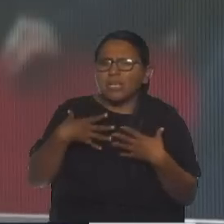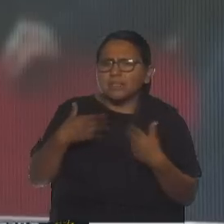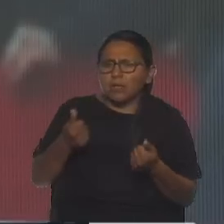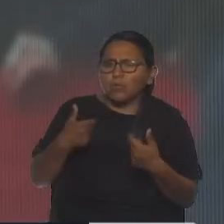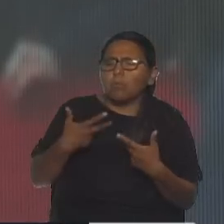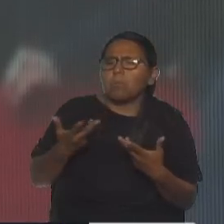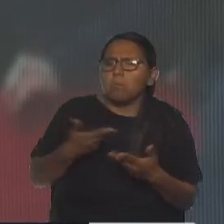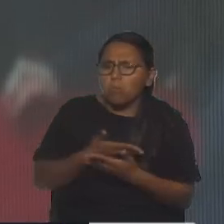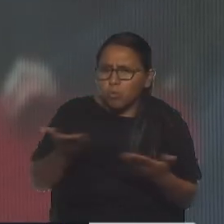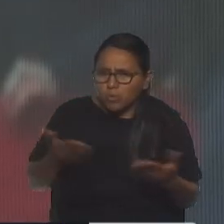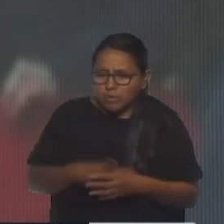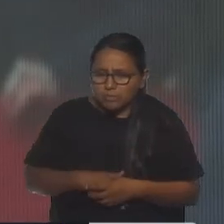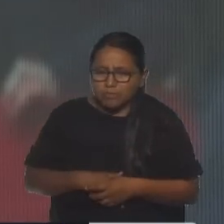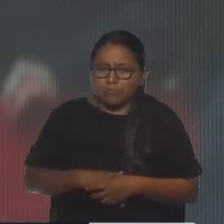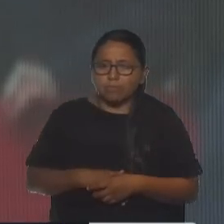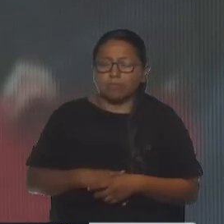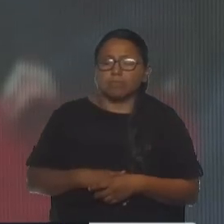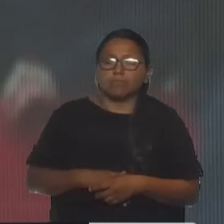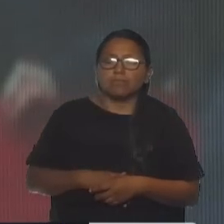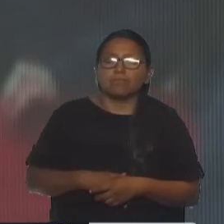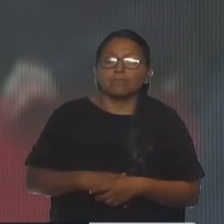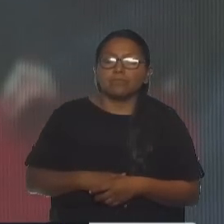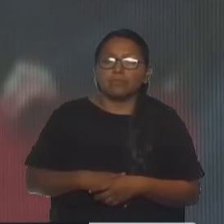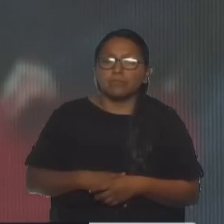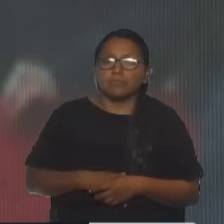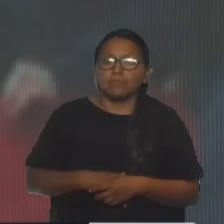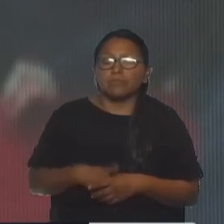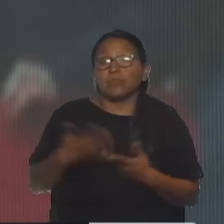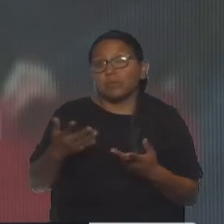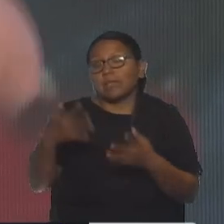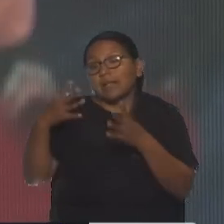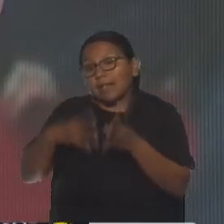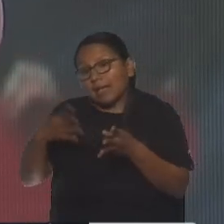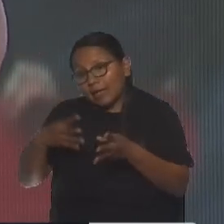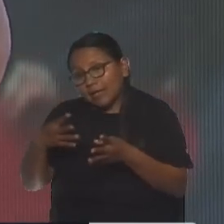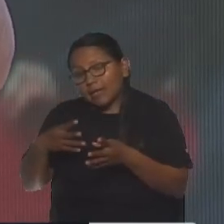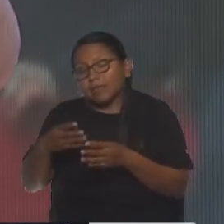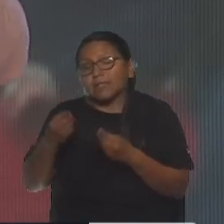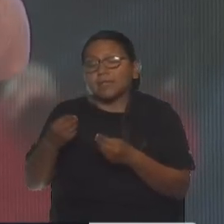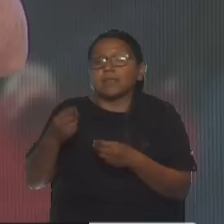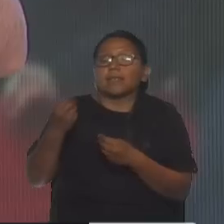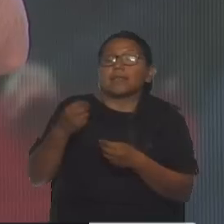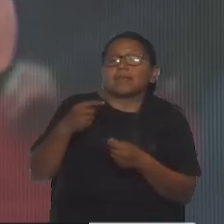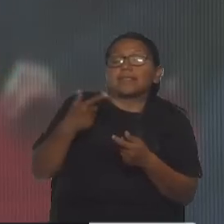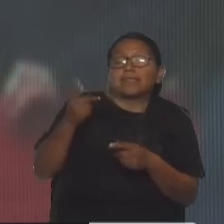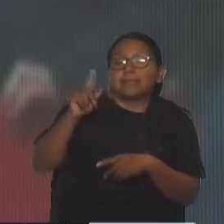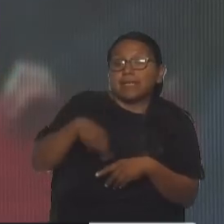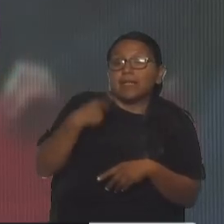claro, también el coste de la guerra, ese 2% de aumento del